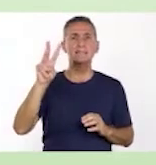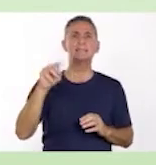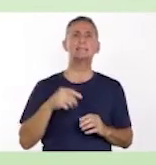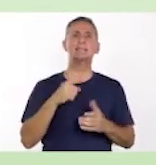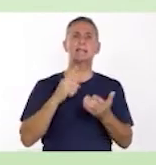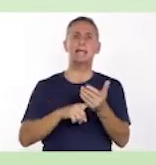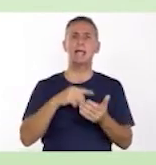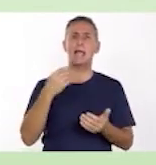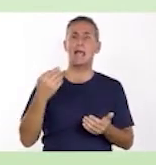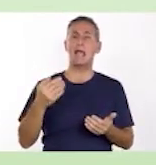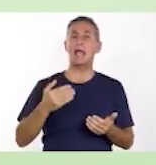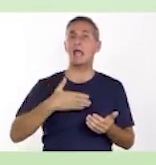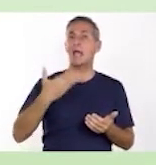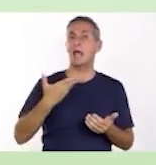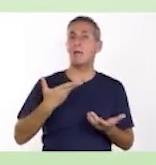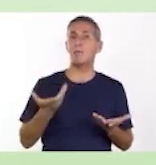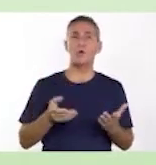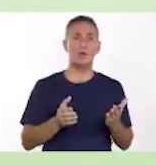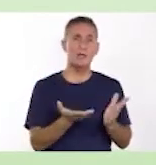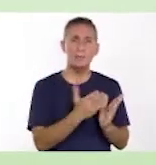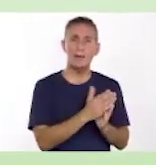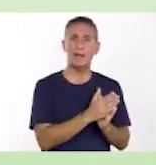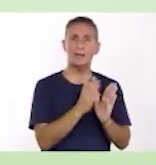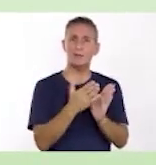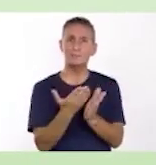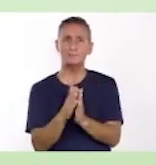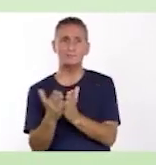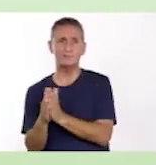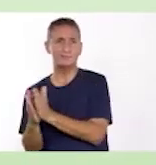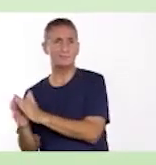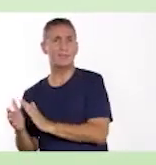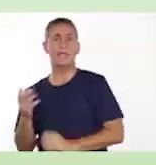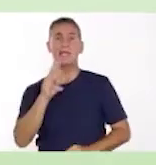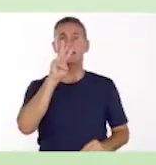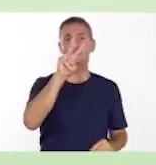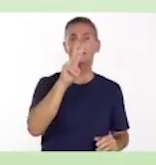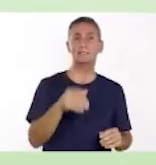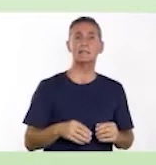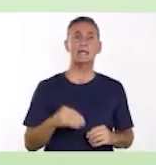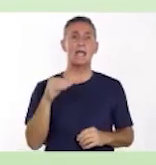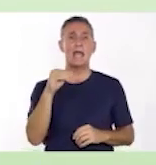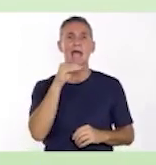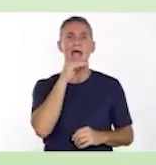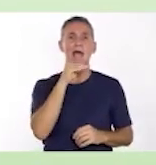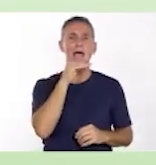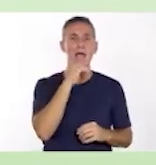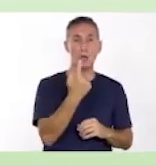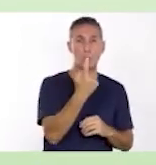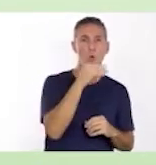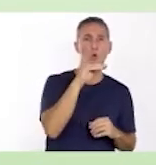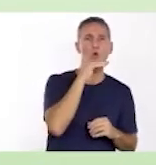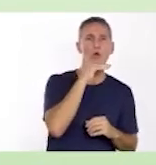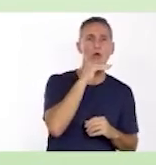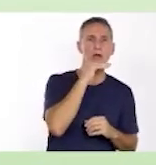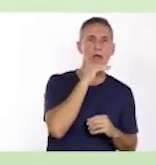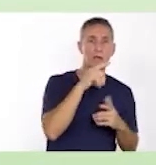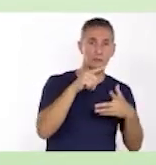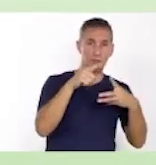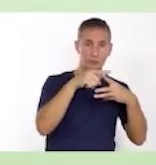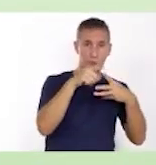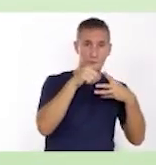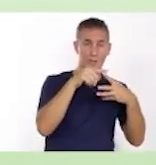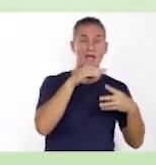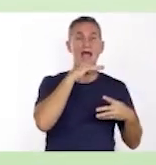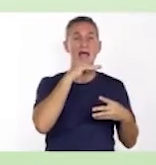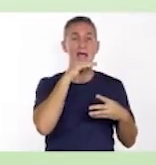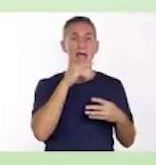poemarios, 3 libros importantes de Darío. Azul, que es su poema de juventud, como él dice, su libro de